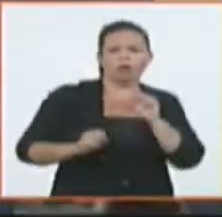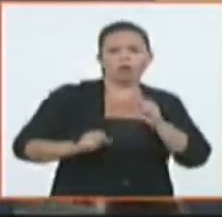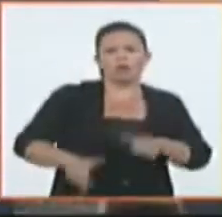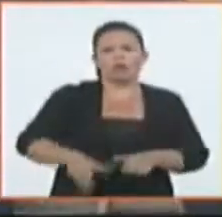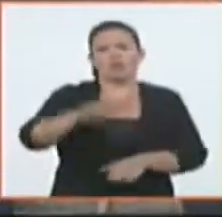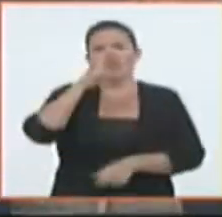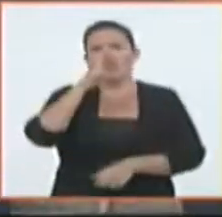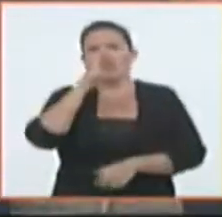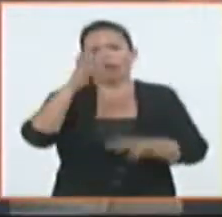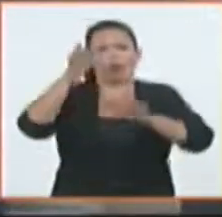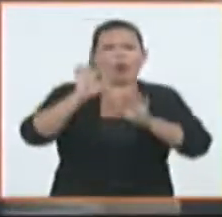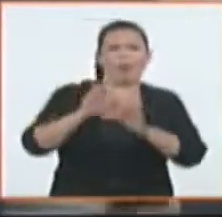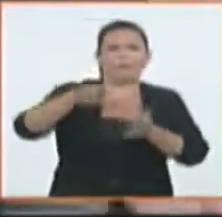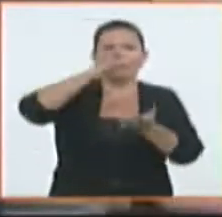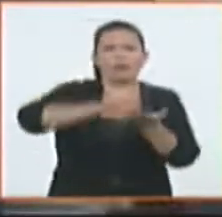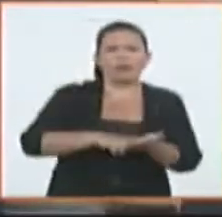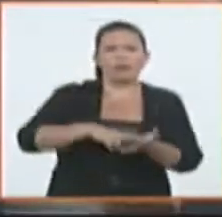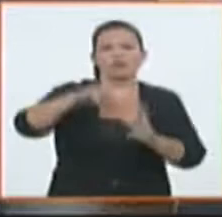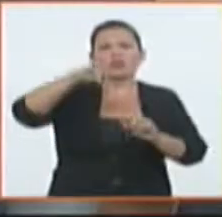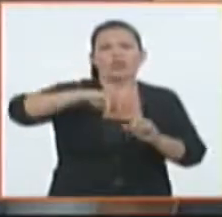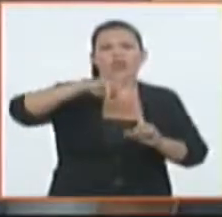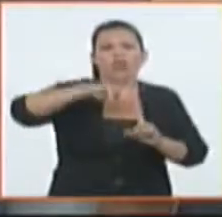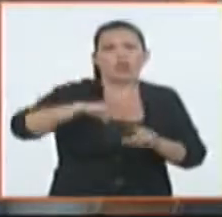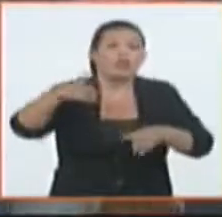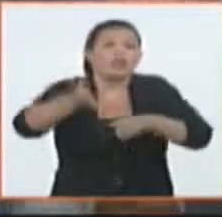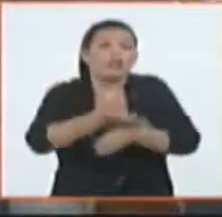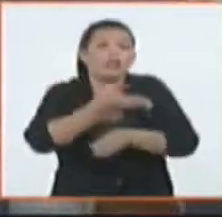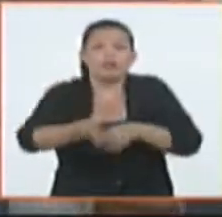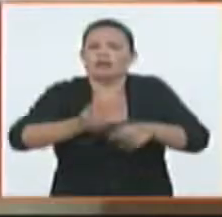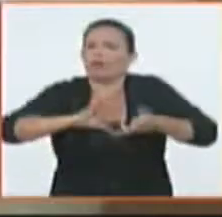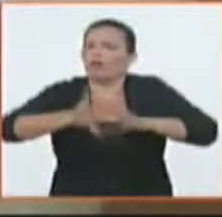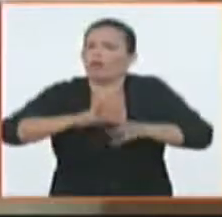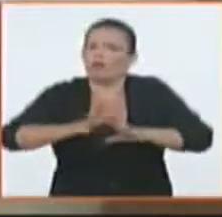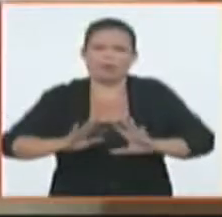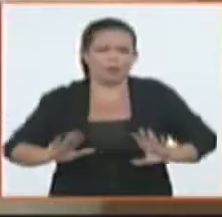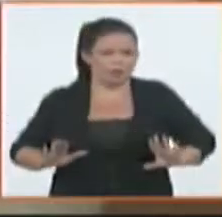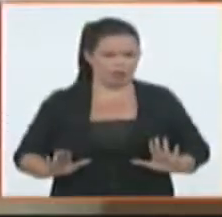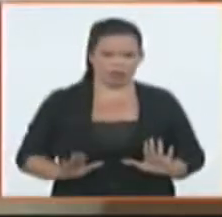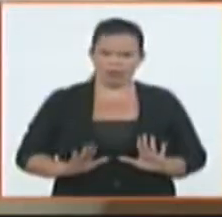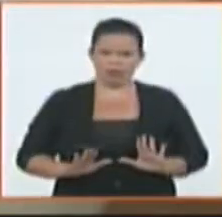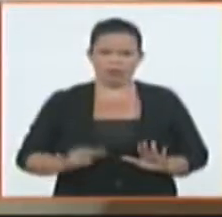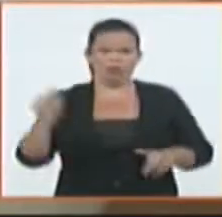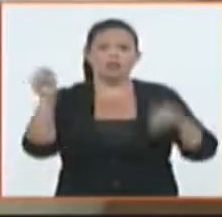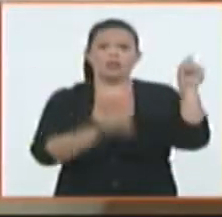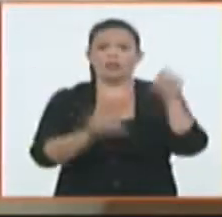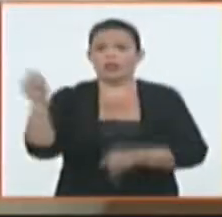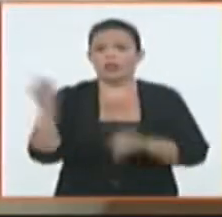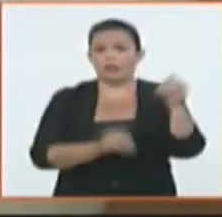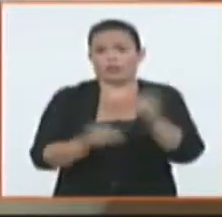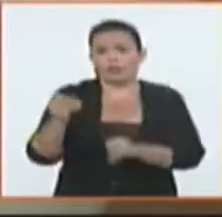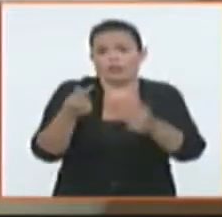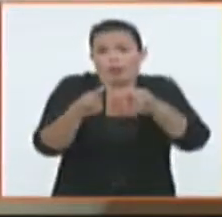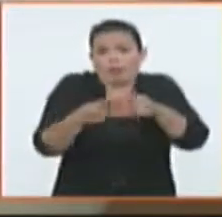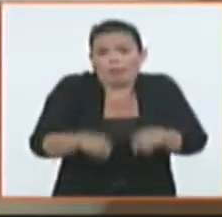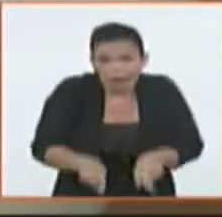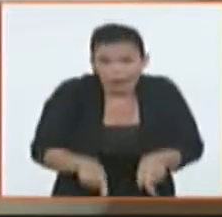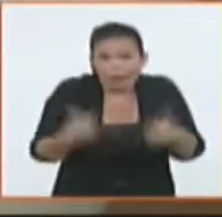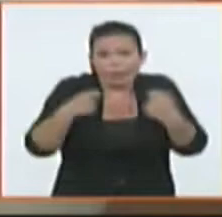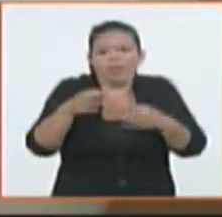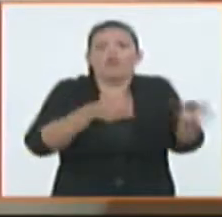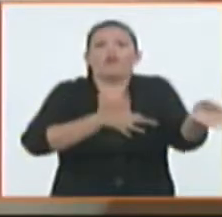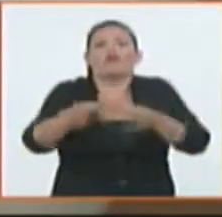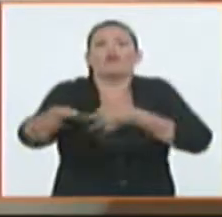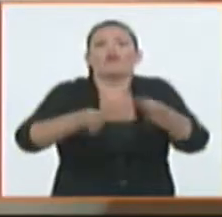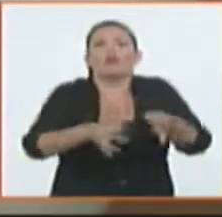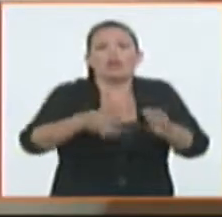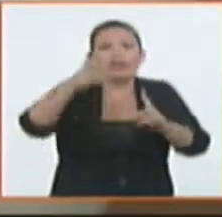un sindicato. Todas esas son maneras de participación. Lo que pasa es que para eso tiene que funcionar todas esas maneras. Los órganos